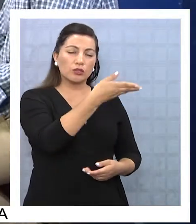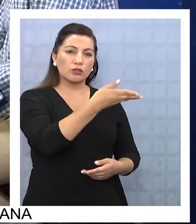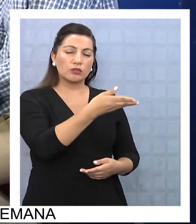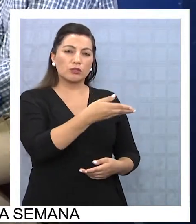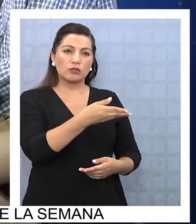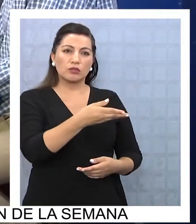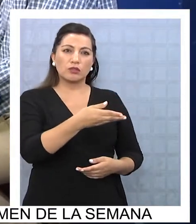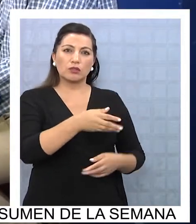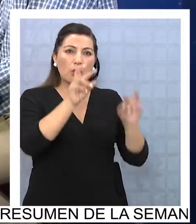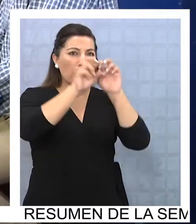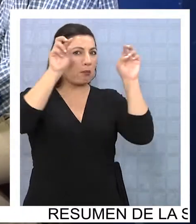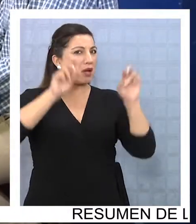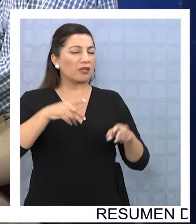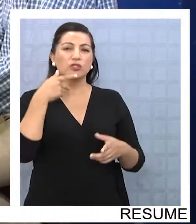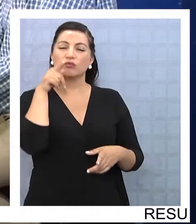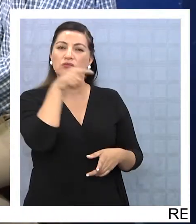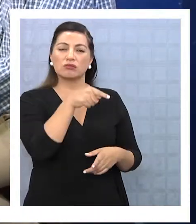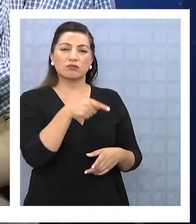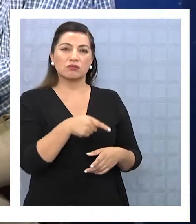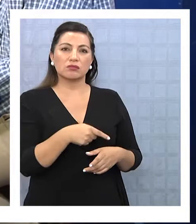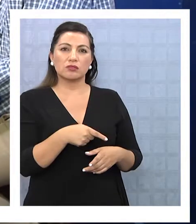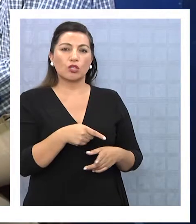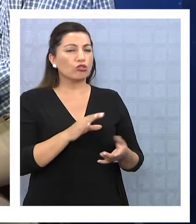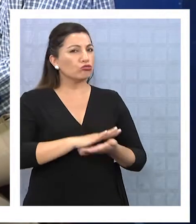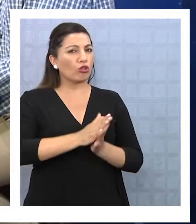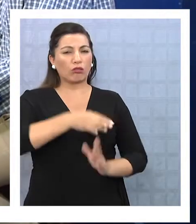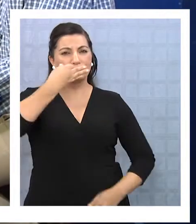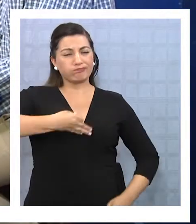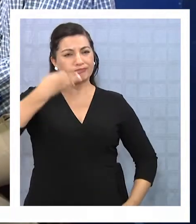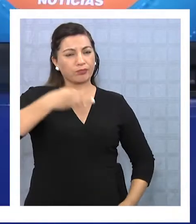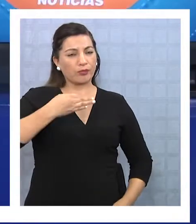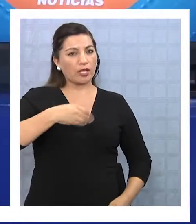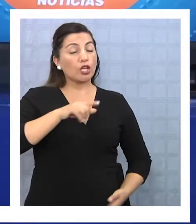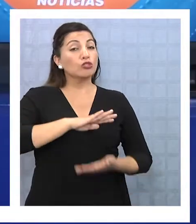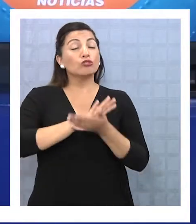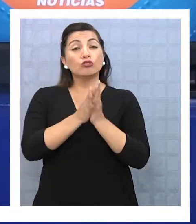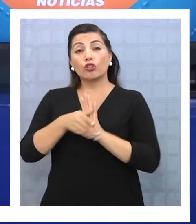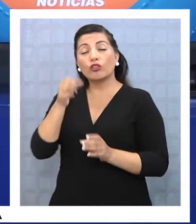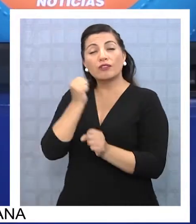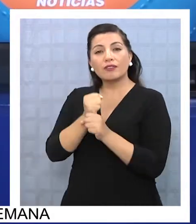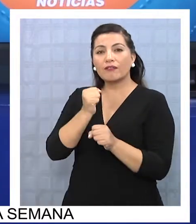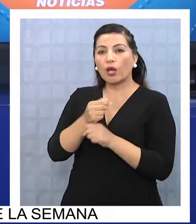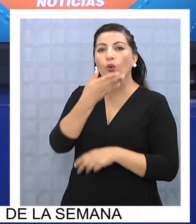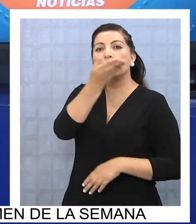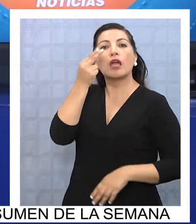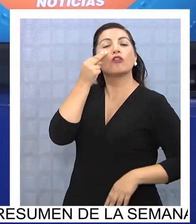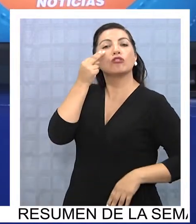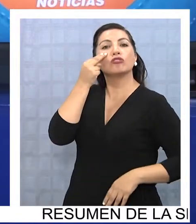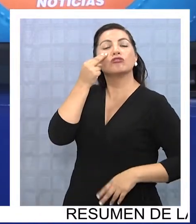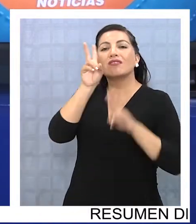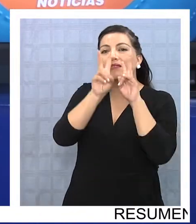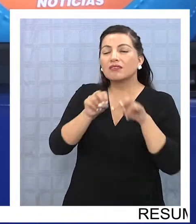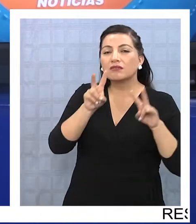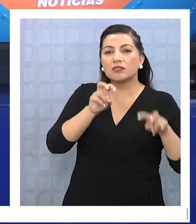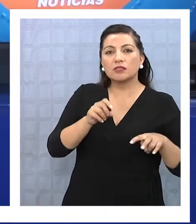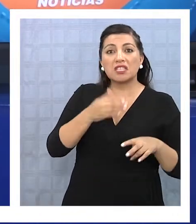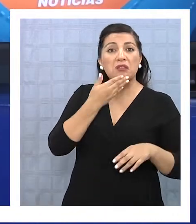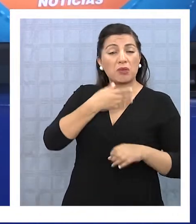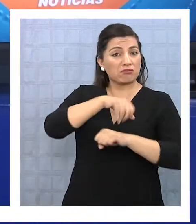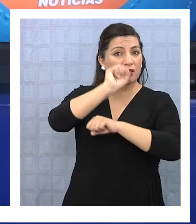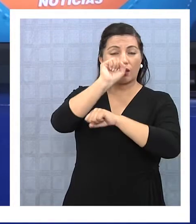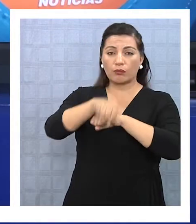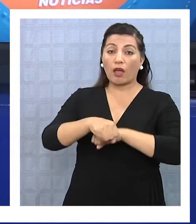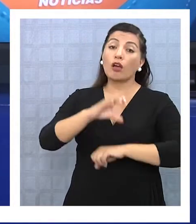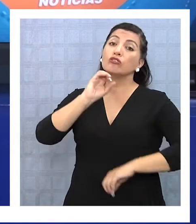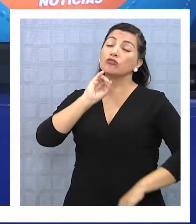los parámetros absolutamente, correctos, no solamente está dentro de los parámetros correctos. Todas estas operaciones eran conocidas, revisadas y podían ser